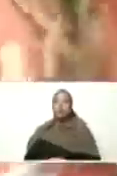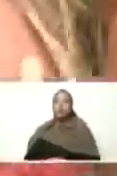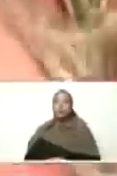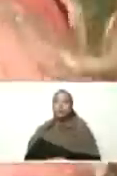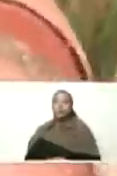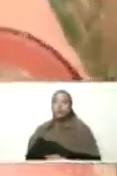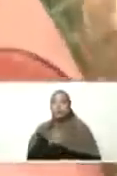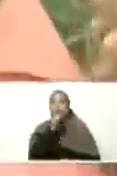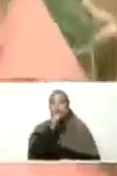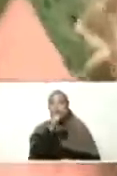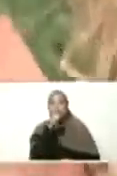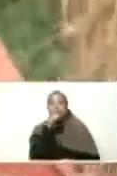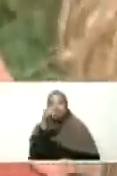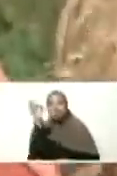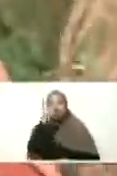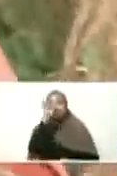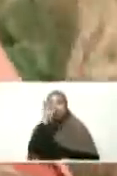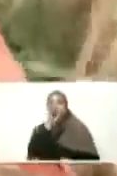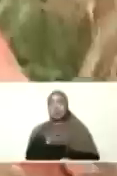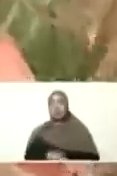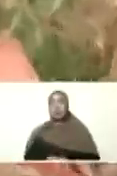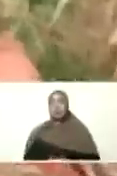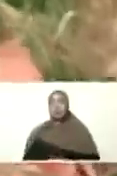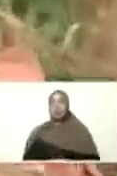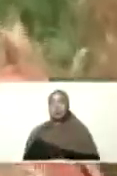de azúcar. Porcino, hortaliza.